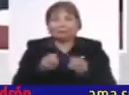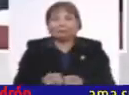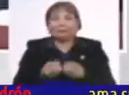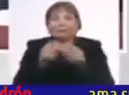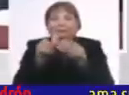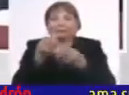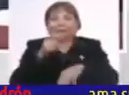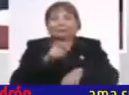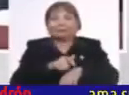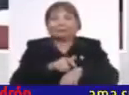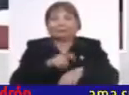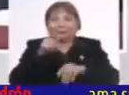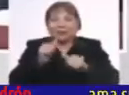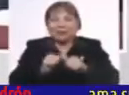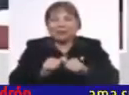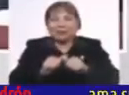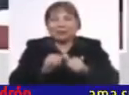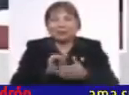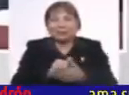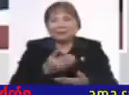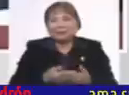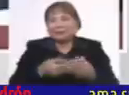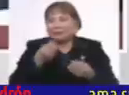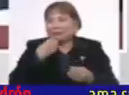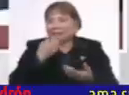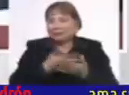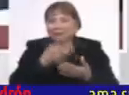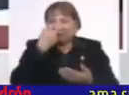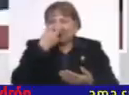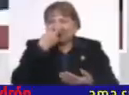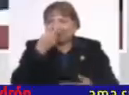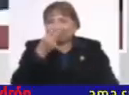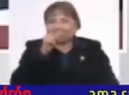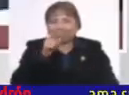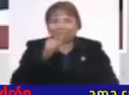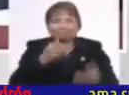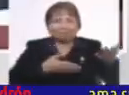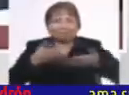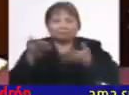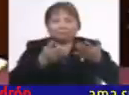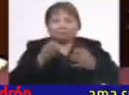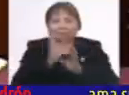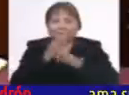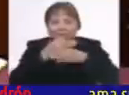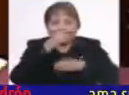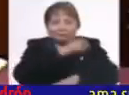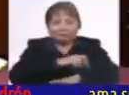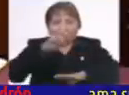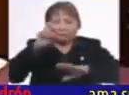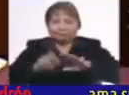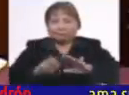tiempo iba a durar porque vimos su vocación de servicio su formación profesional